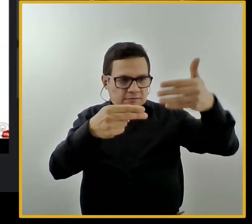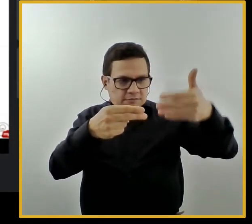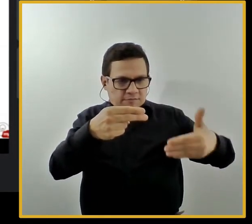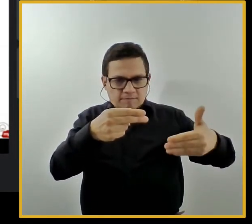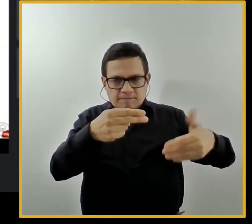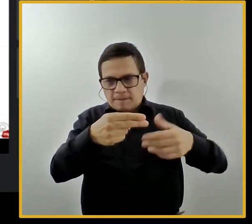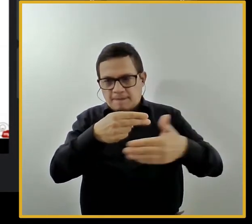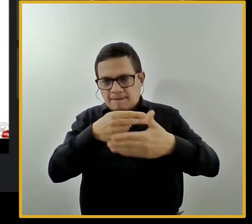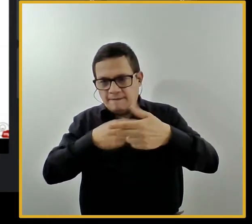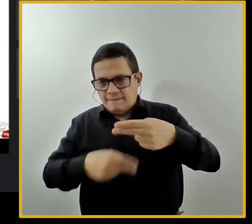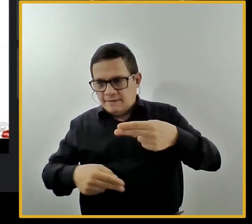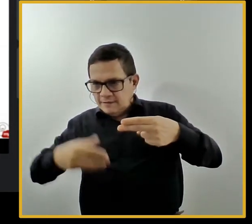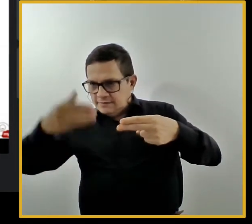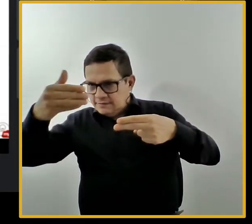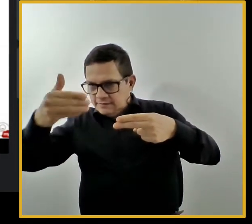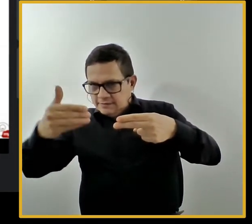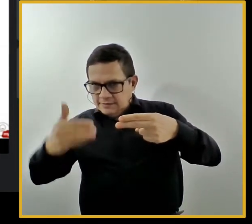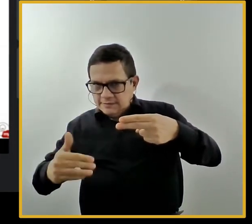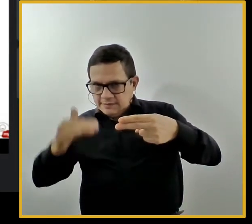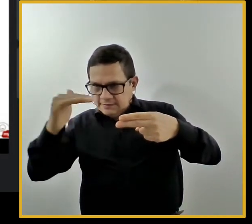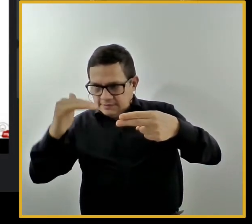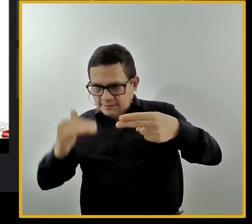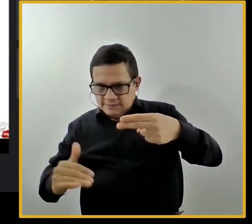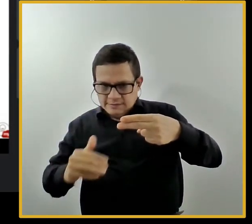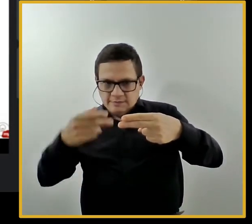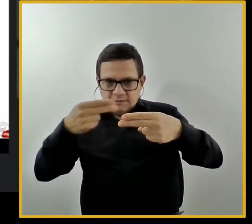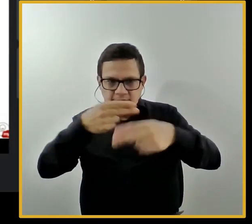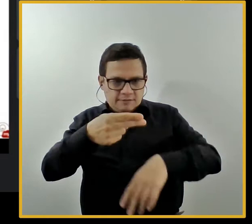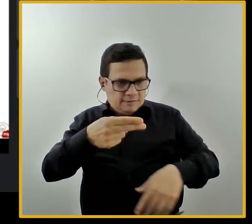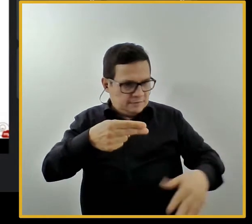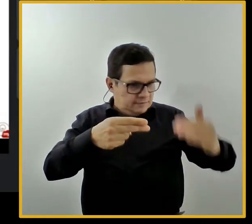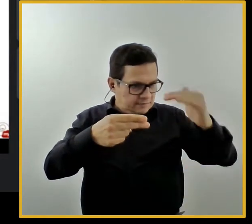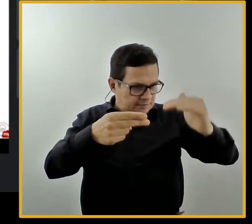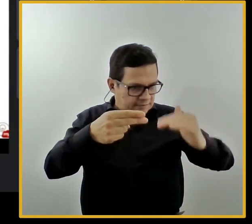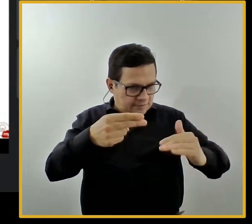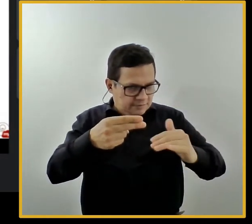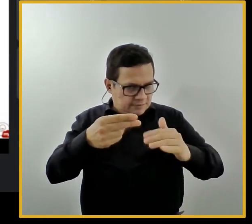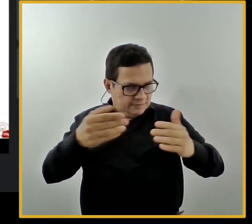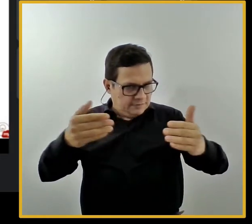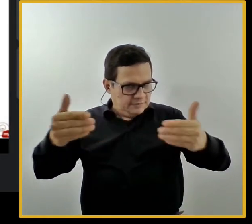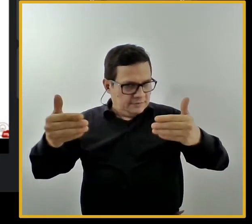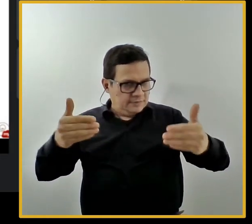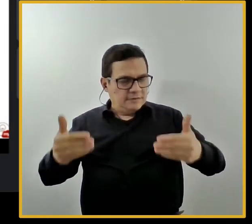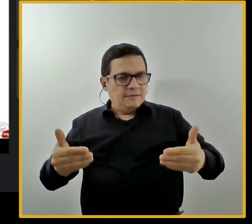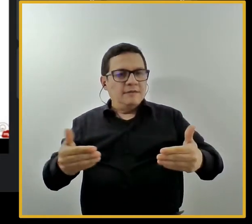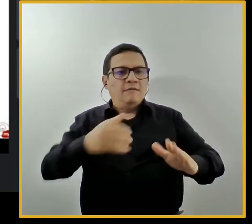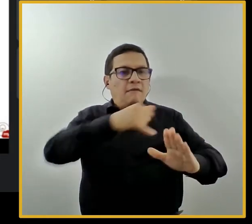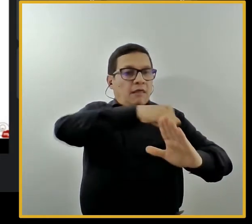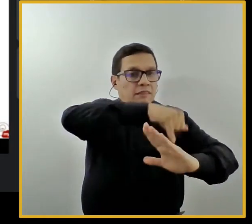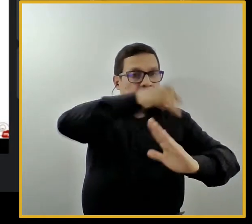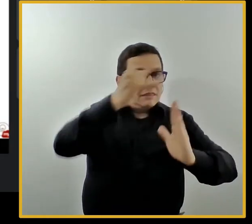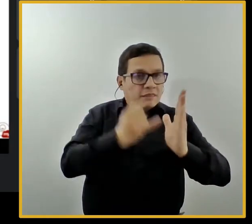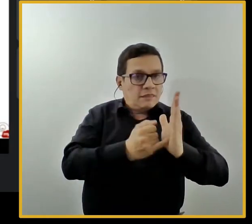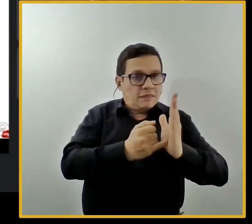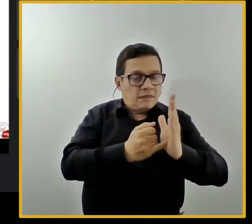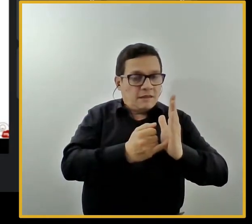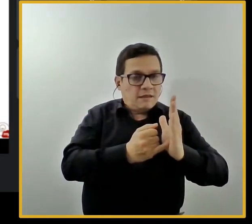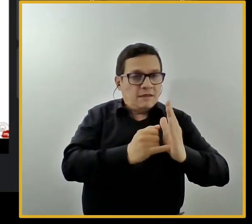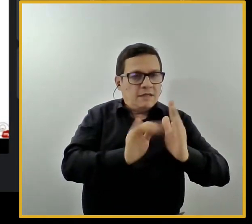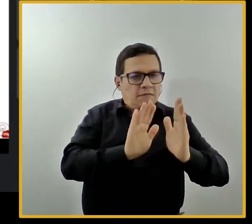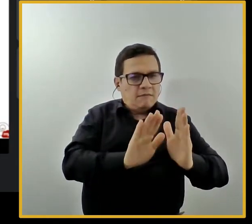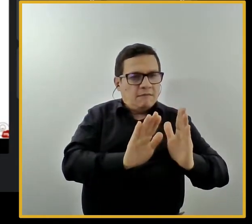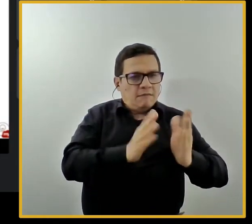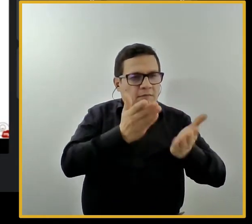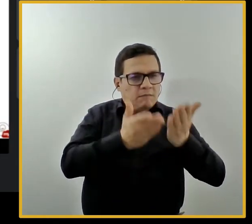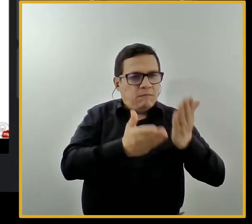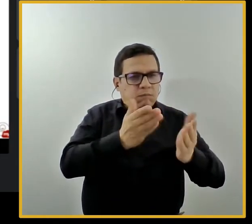la igualdad, ¿cierto? Y allí tenemos que la integral del primer miembro de esa igualdad,